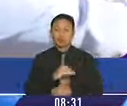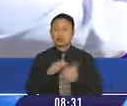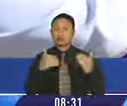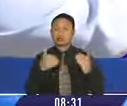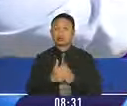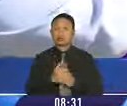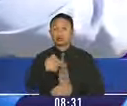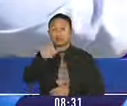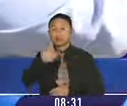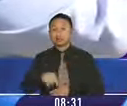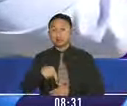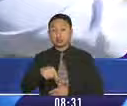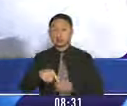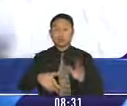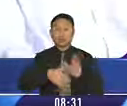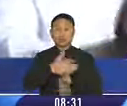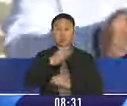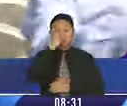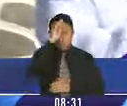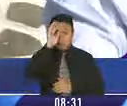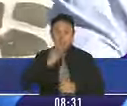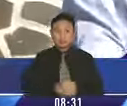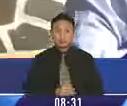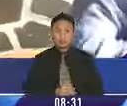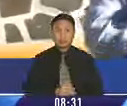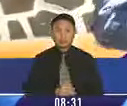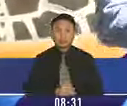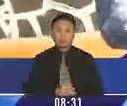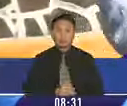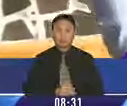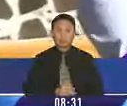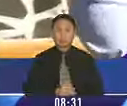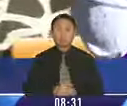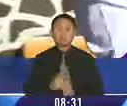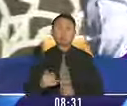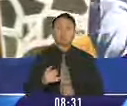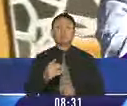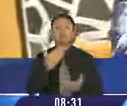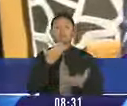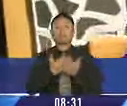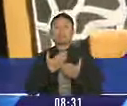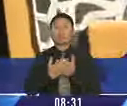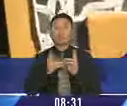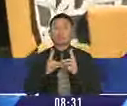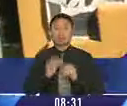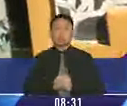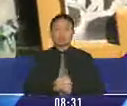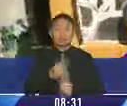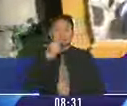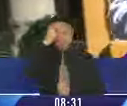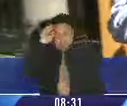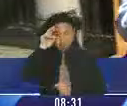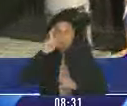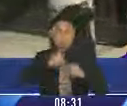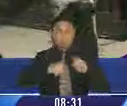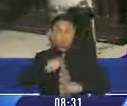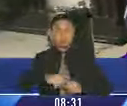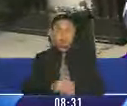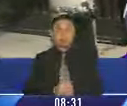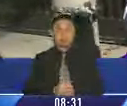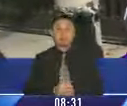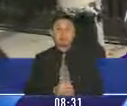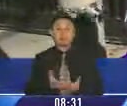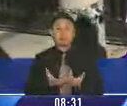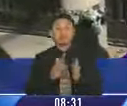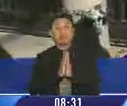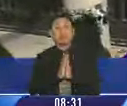personas que han ido a parar al hospital. Muy graves. Amigos vecinos, muchísimas gracias. Robert, amigos televidentes, entonces, un